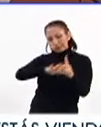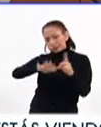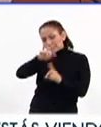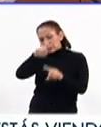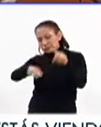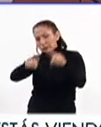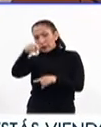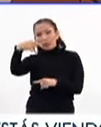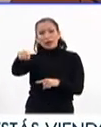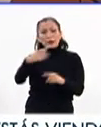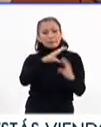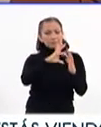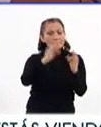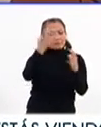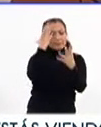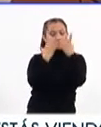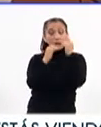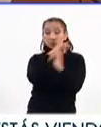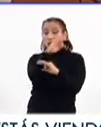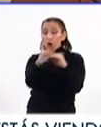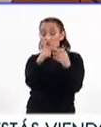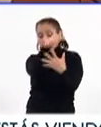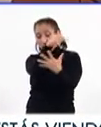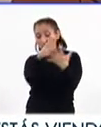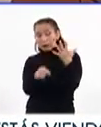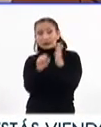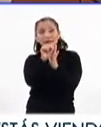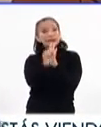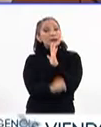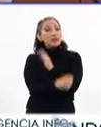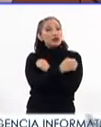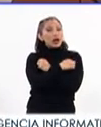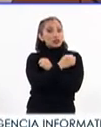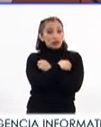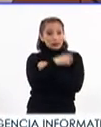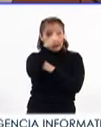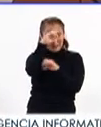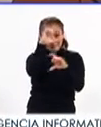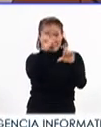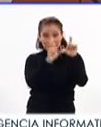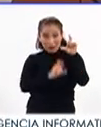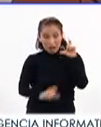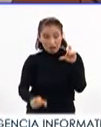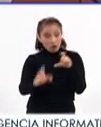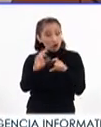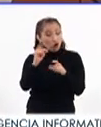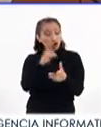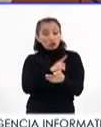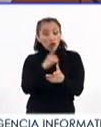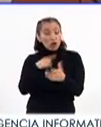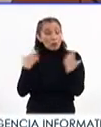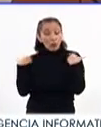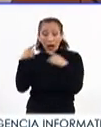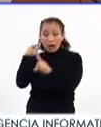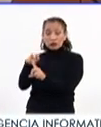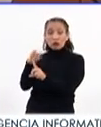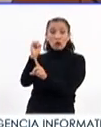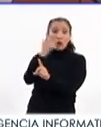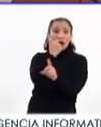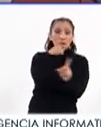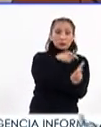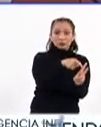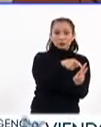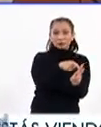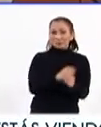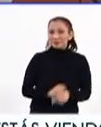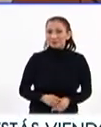y formativa a todos los componentes del sistema educativo nacional, no solo de los maestros y de los